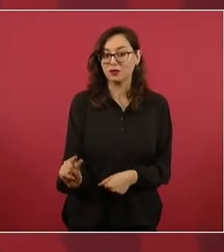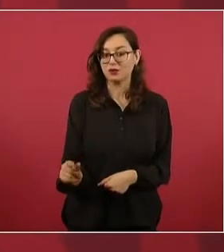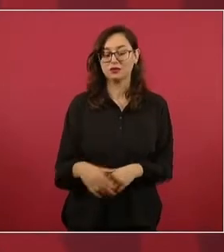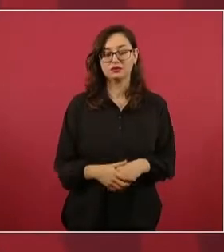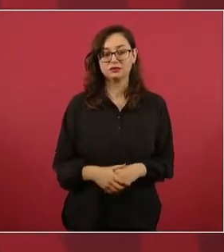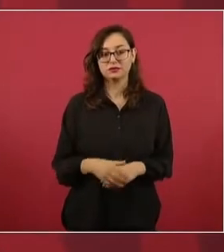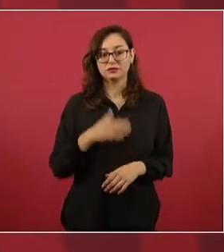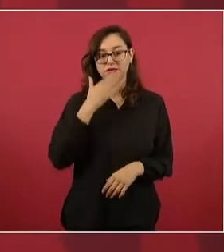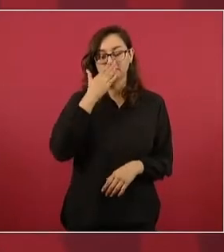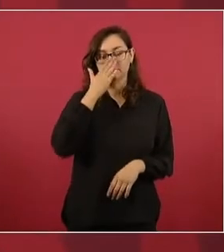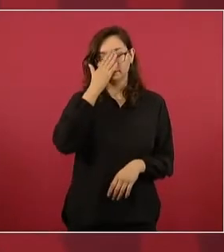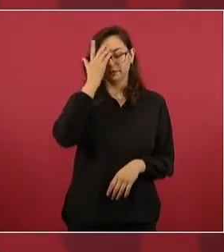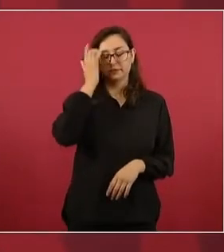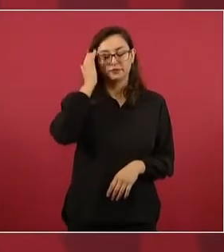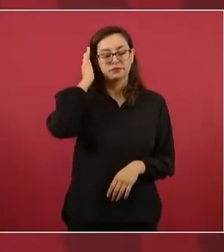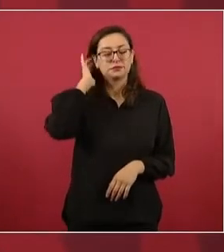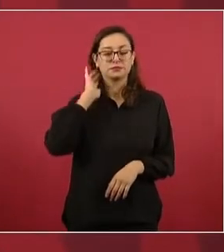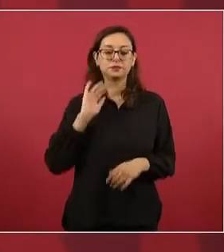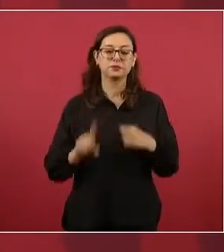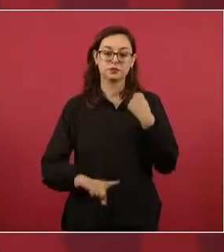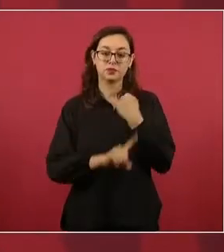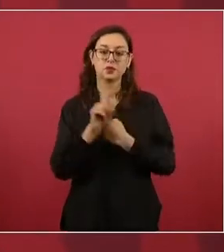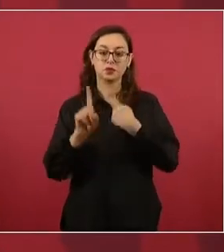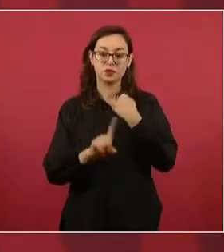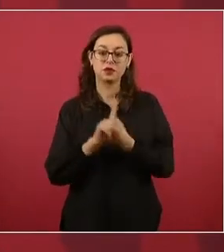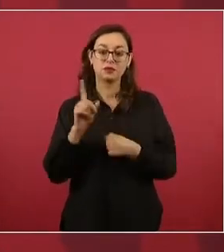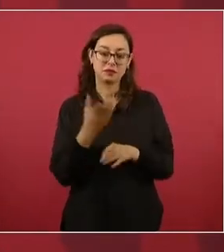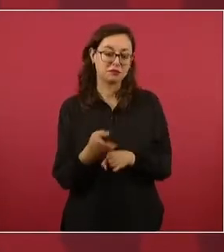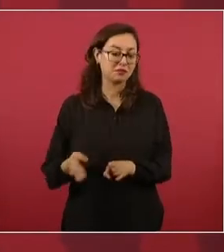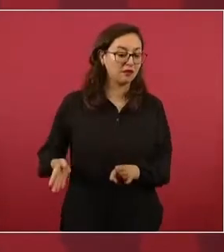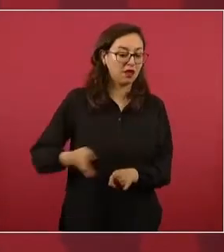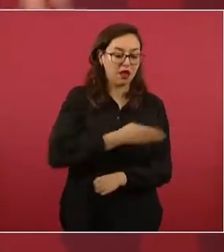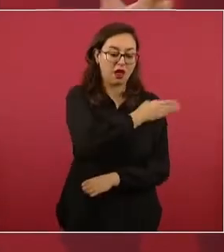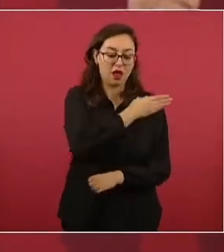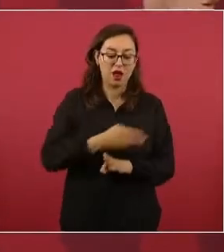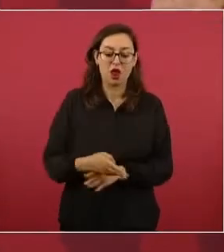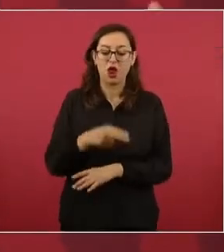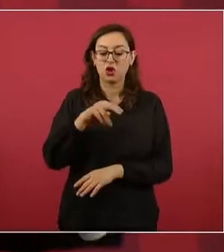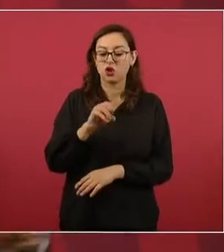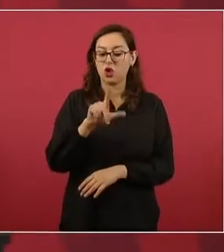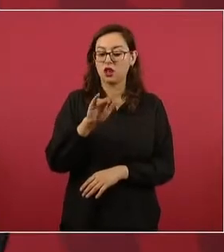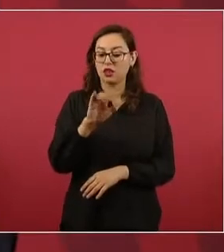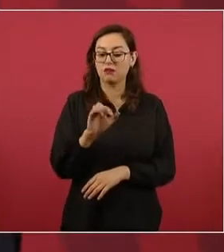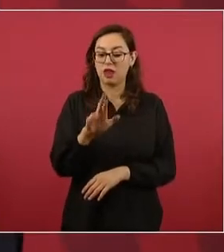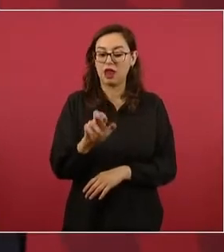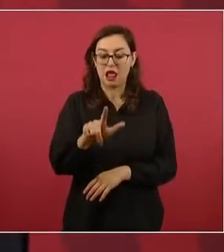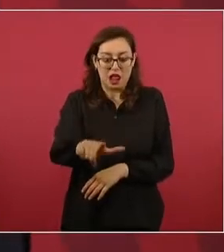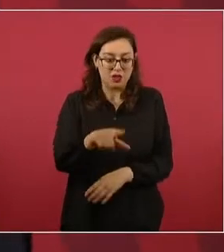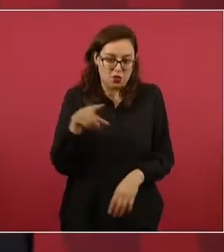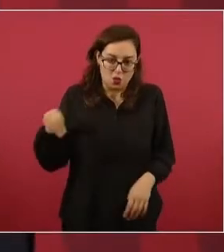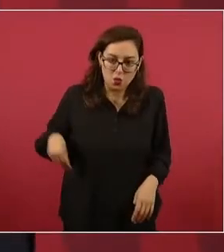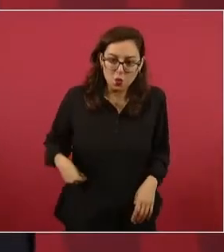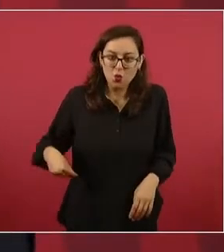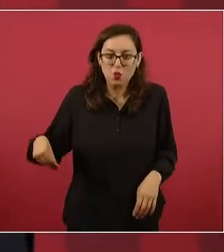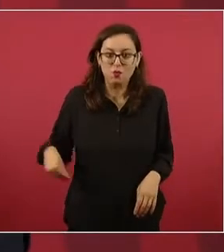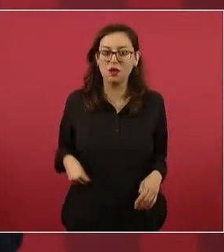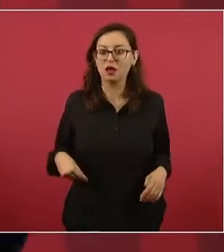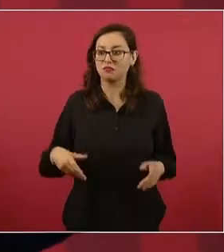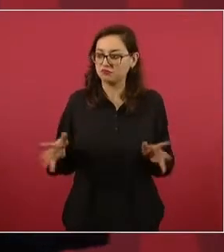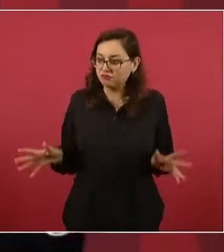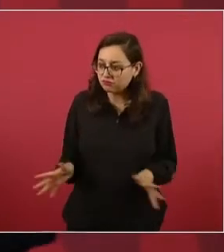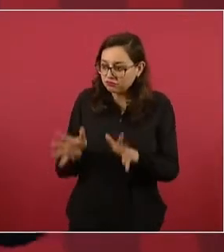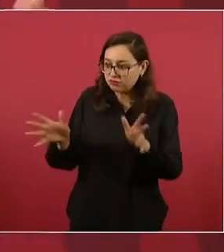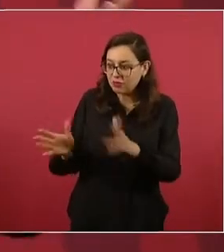Esa fue una herencia de ese modelo neoliberal que defienden todavía algunos. No